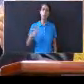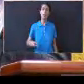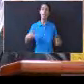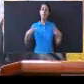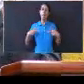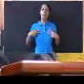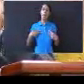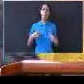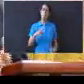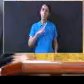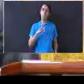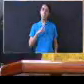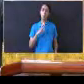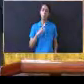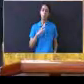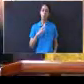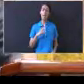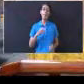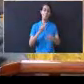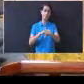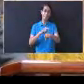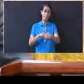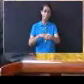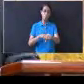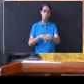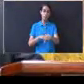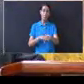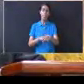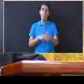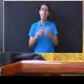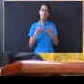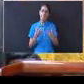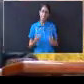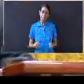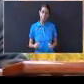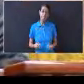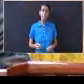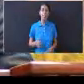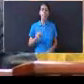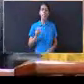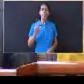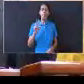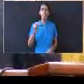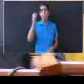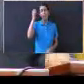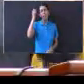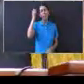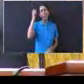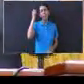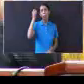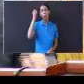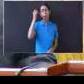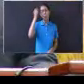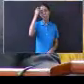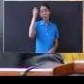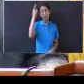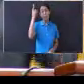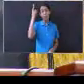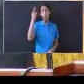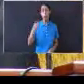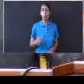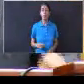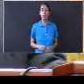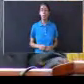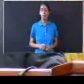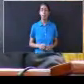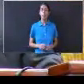donde pensamos que no obtuvimos la bendición necesaria. Y entonces llega el tiempo del deseo del rey que dice,